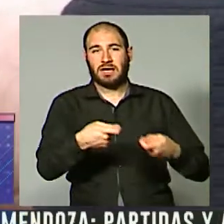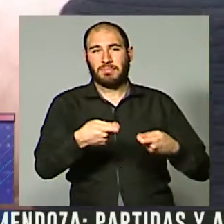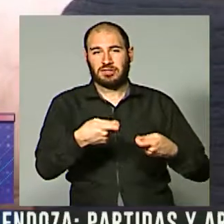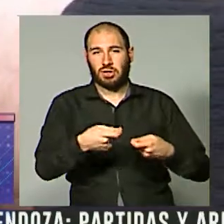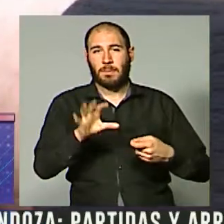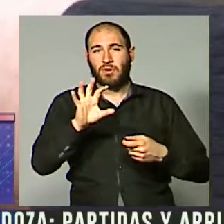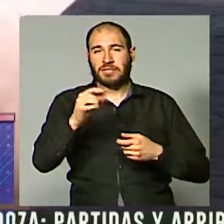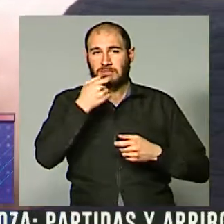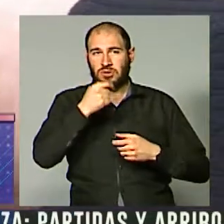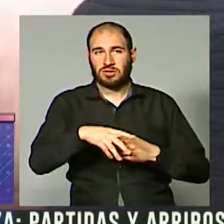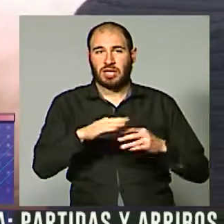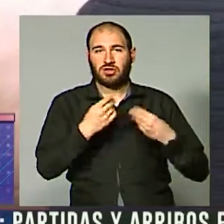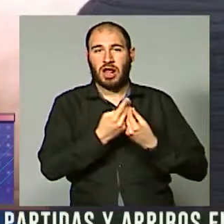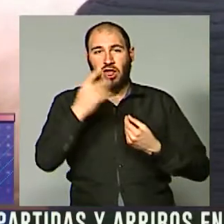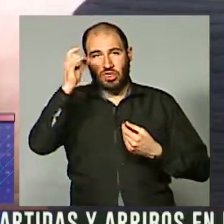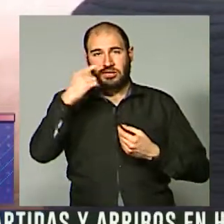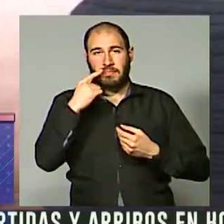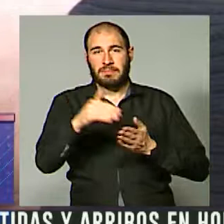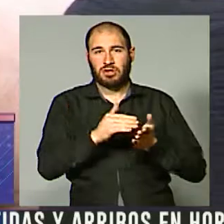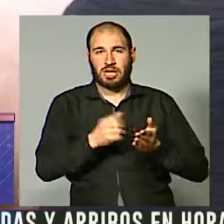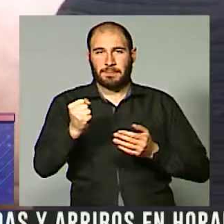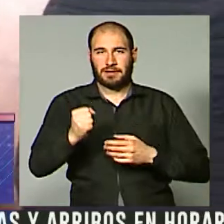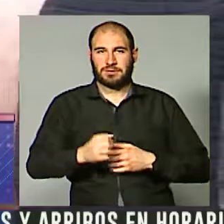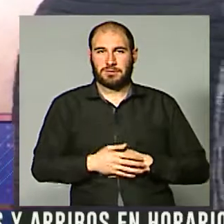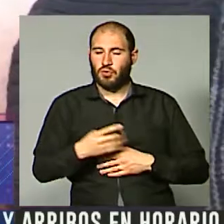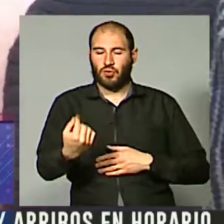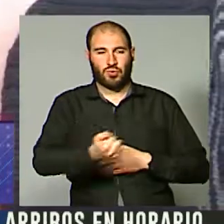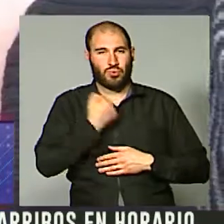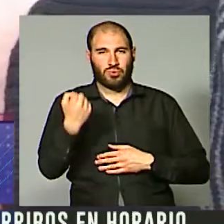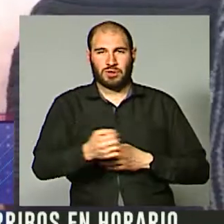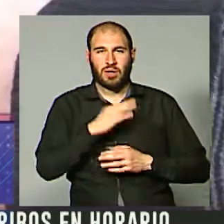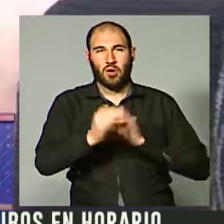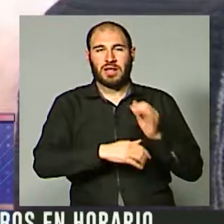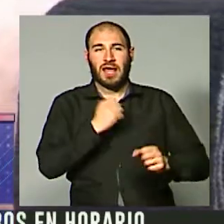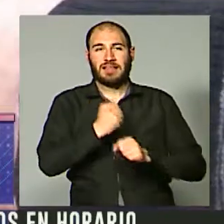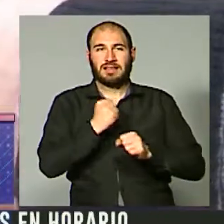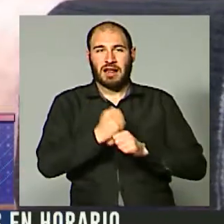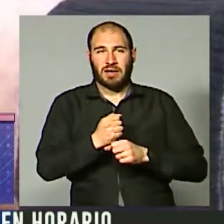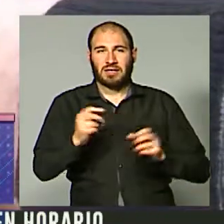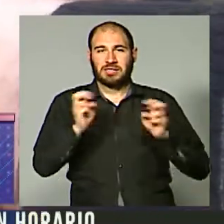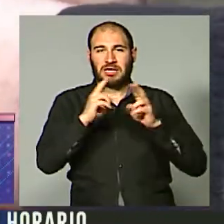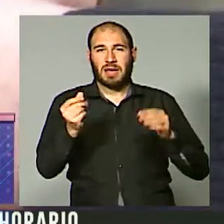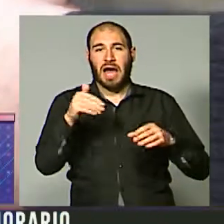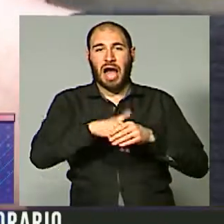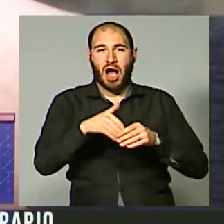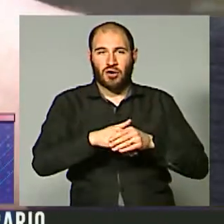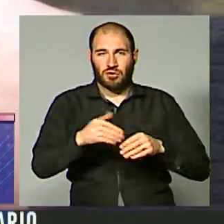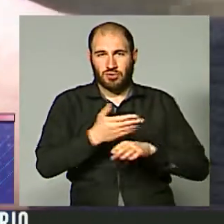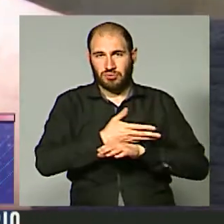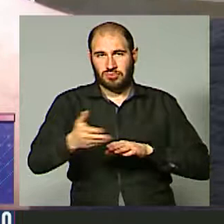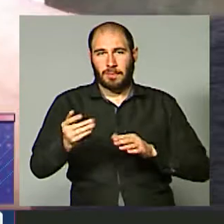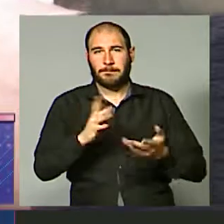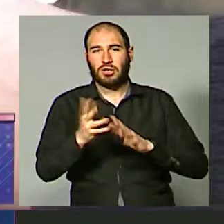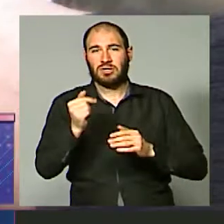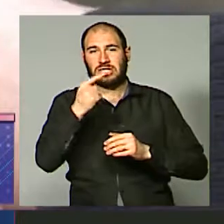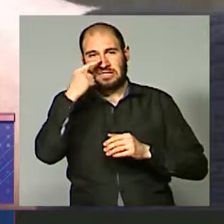la provincia de Mendoza de más de 12.000 millones de pesos. Muy importante destacar el trabajo que se ha hecho en cuanto al ahorro corriente, que va a estar alrededor de